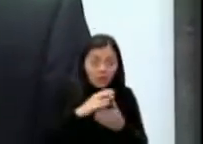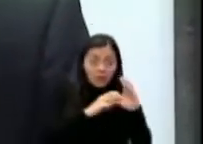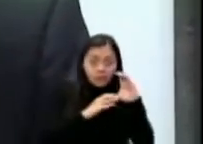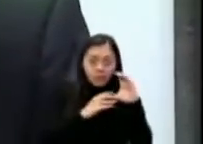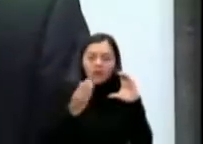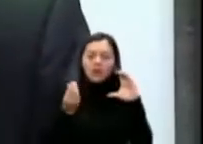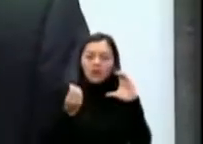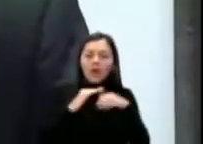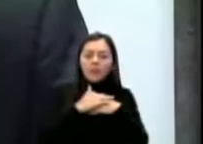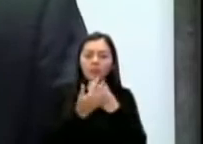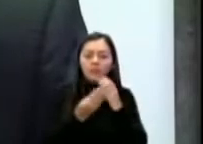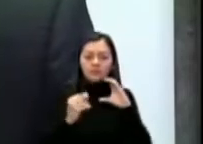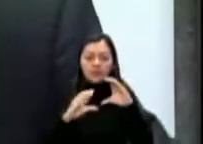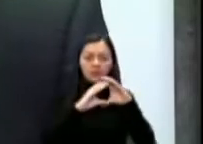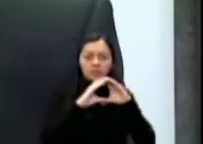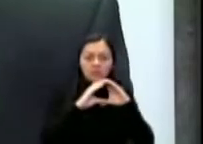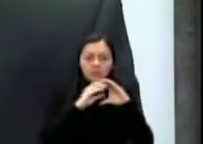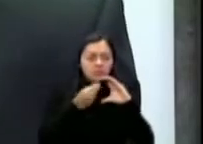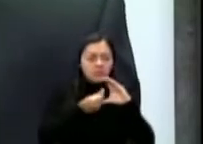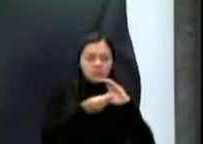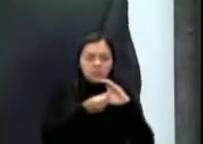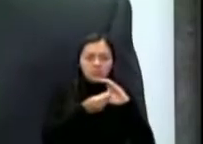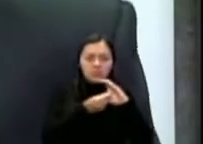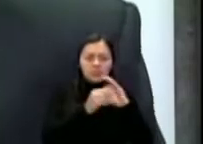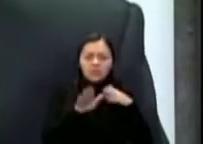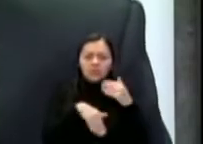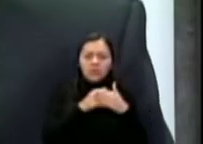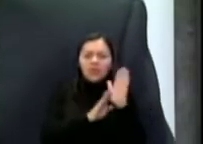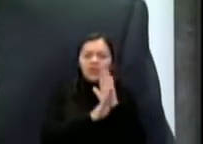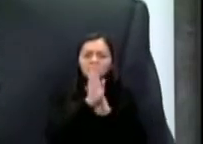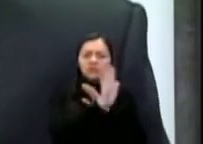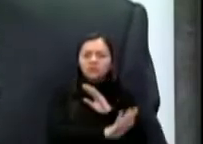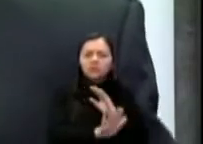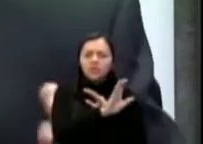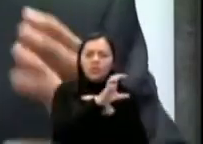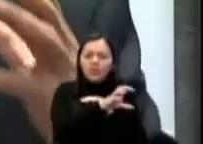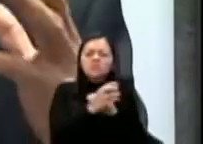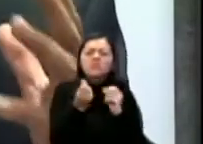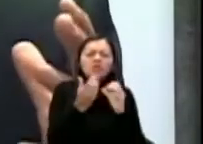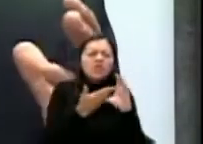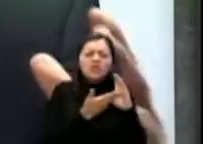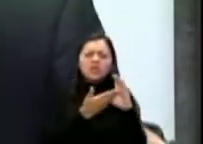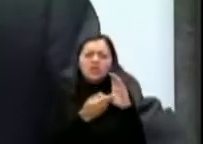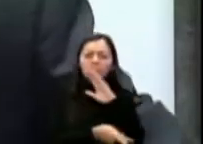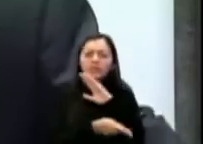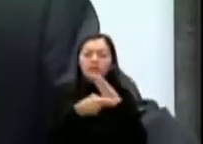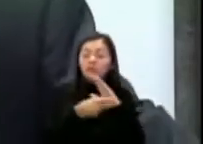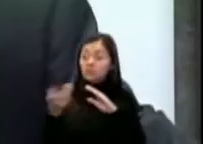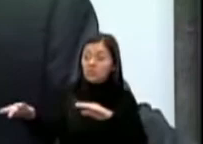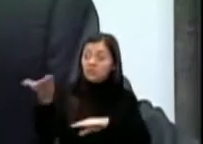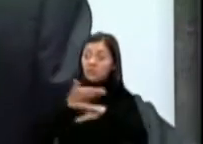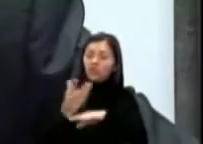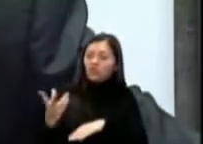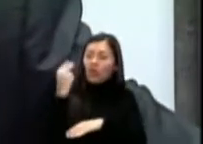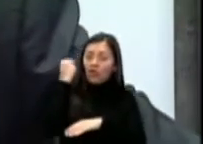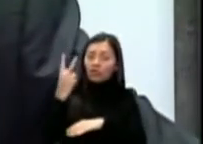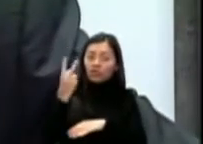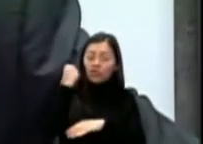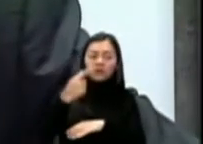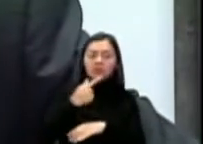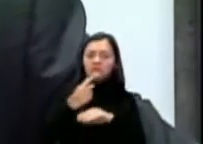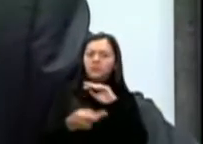renovables aquí no podemos plantear no al extractivismo cerrando la llave del